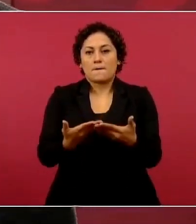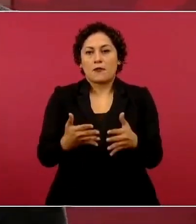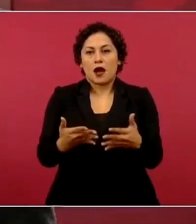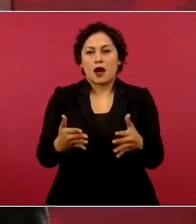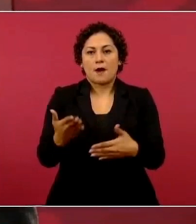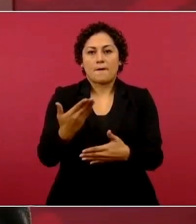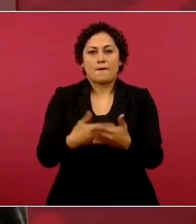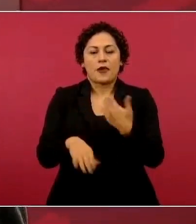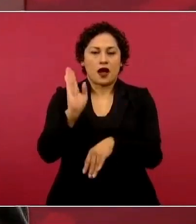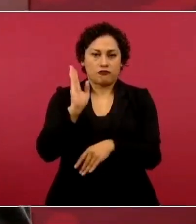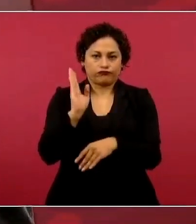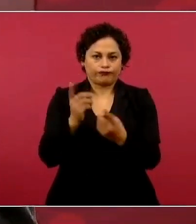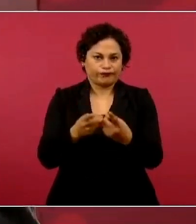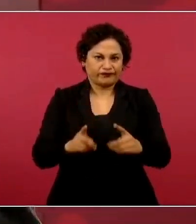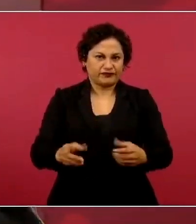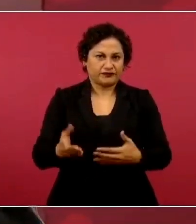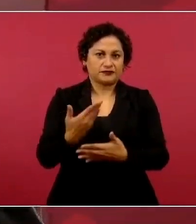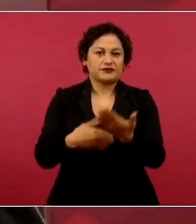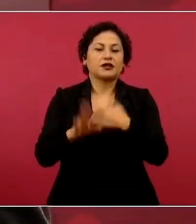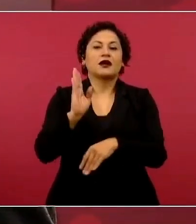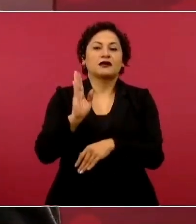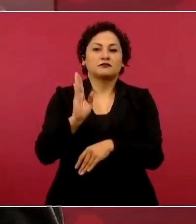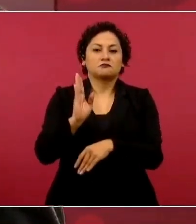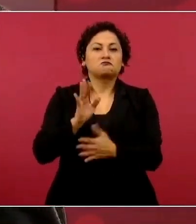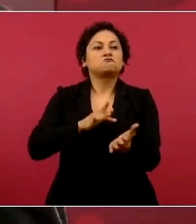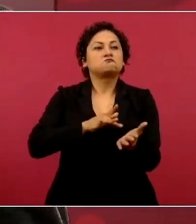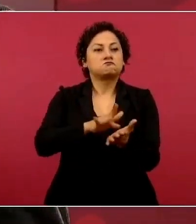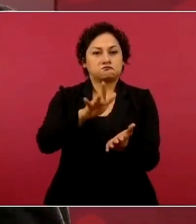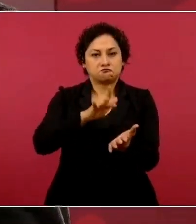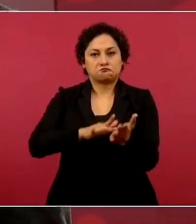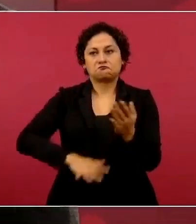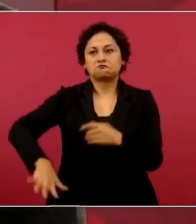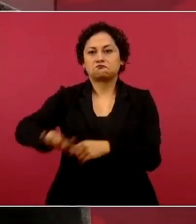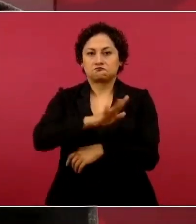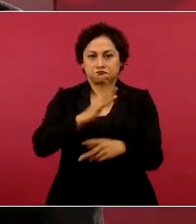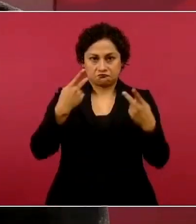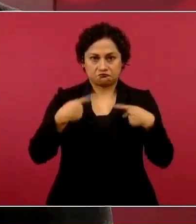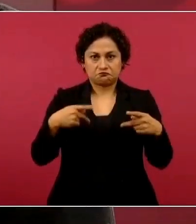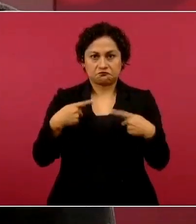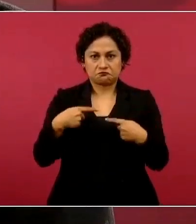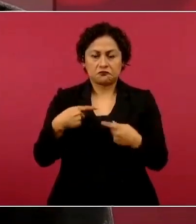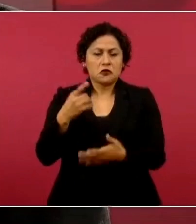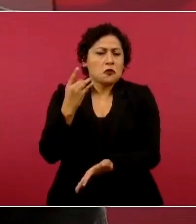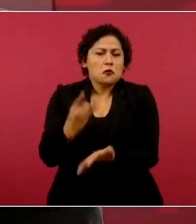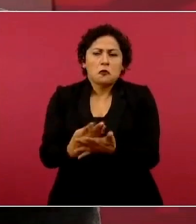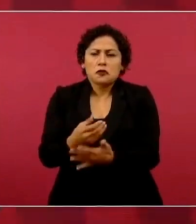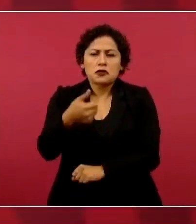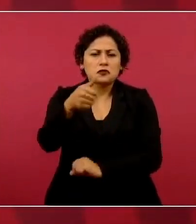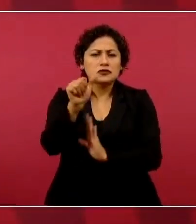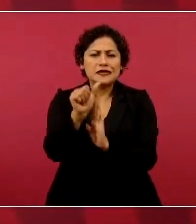y apoyó al pueblo. Y fue 6 meses nada más